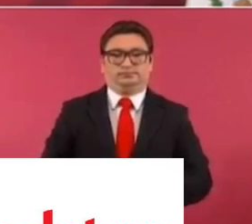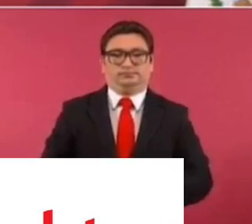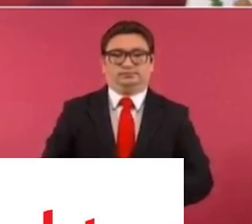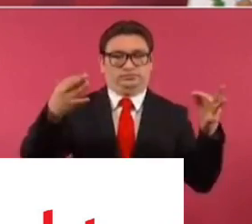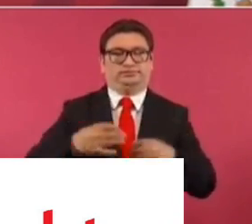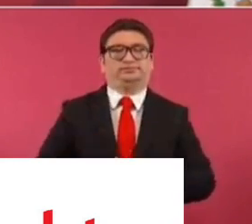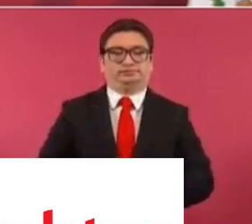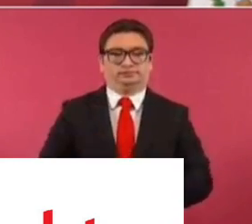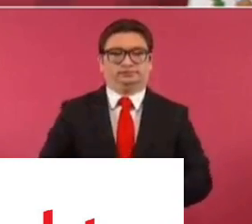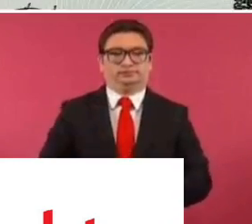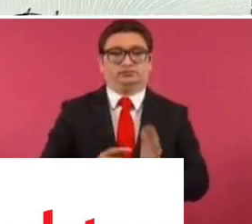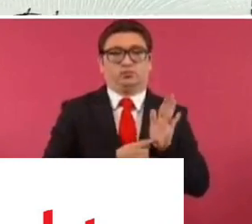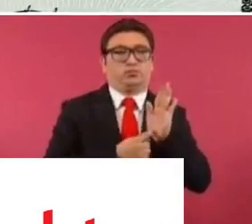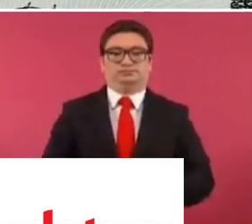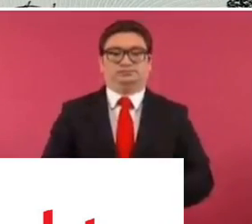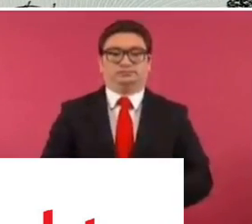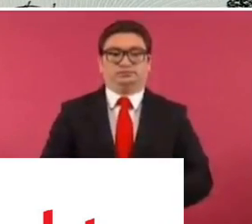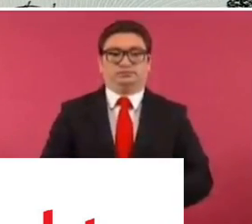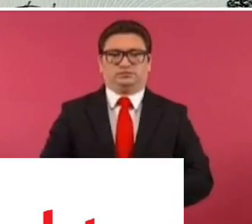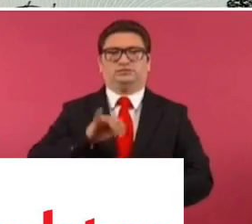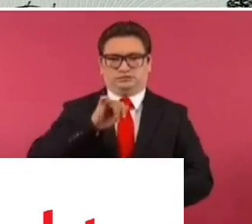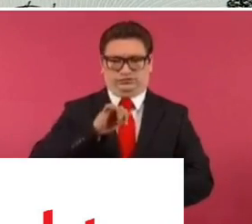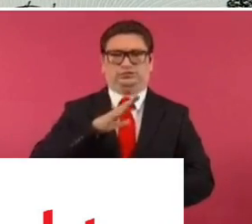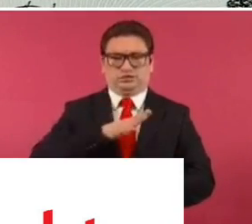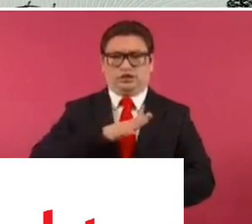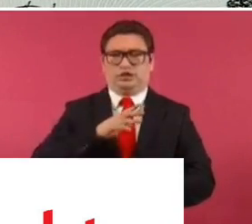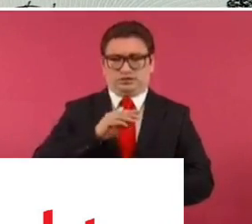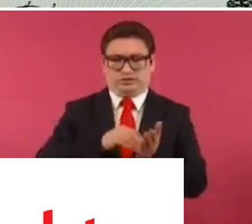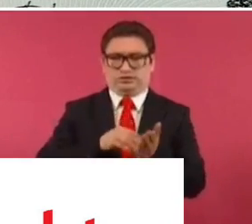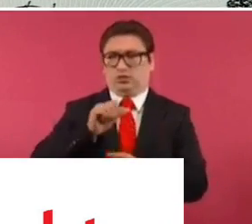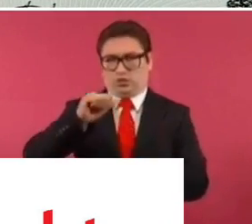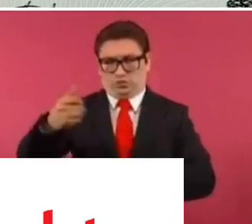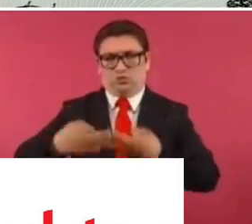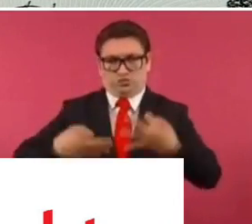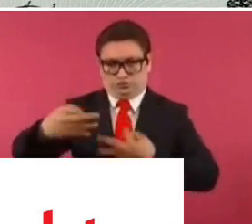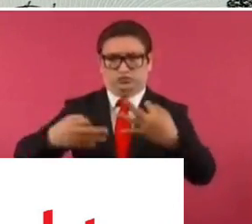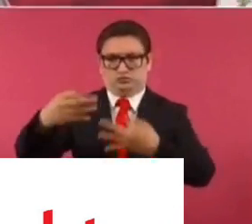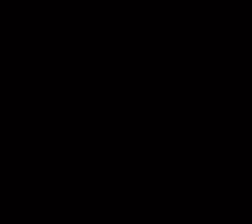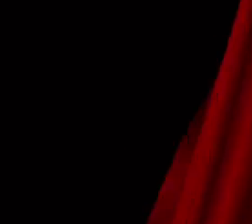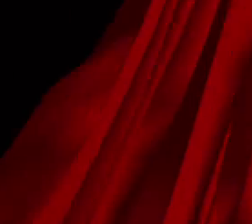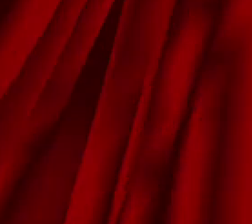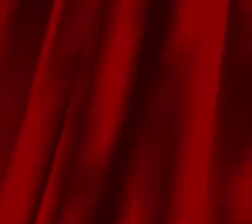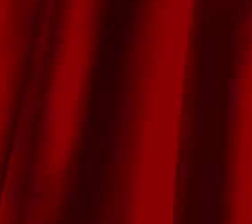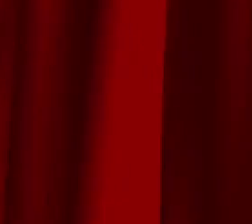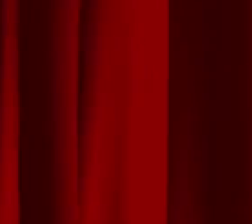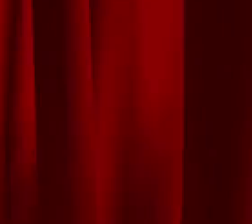dar a conocer los comprobantes. Sí, hay otros juicios, pero están en litigio.